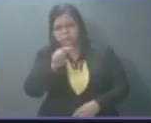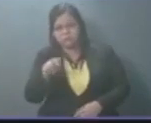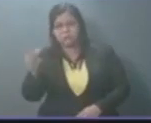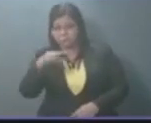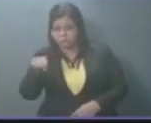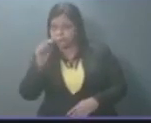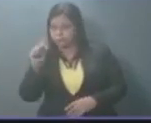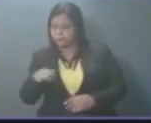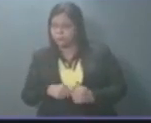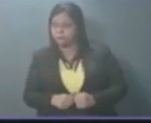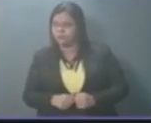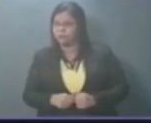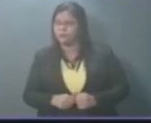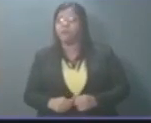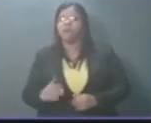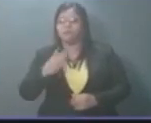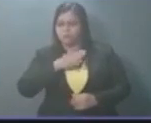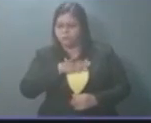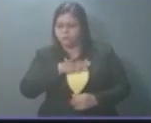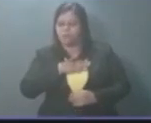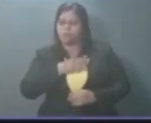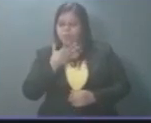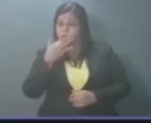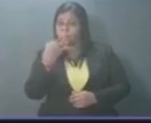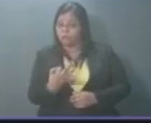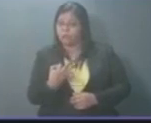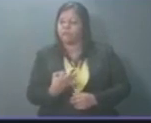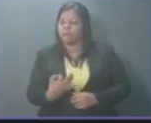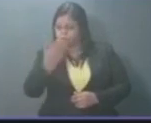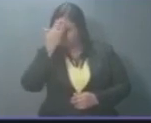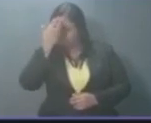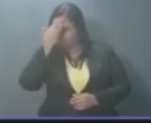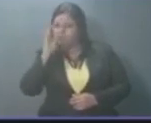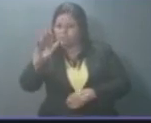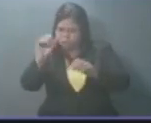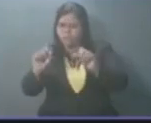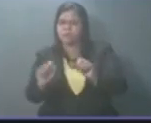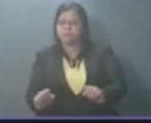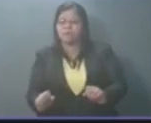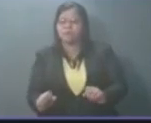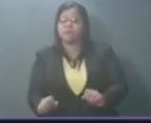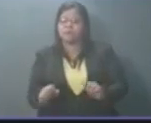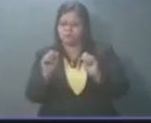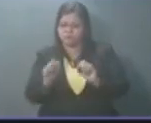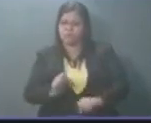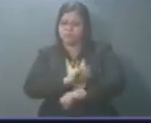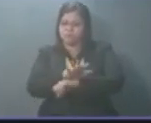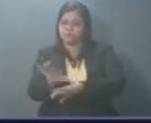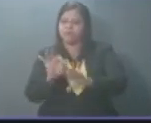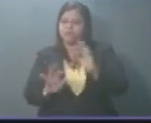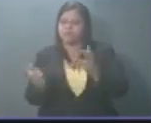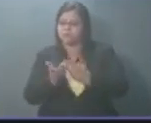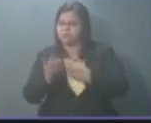aquí, yo admiro realmente la capacidad que ustedes tienen de convencimiento para algunos